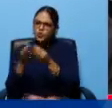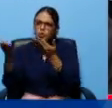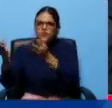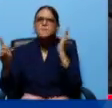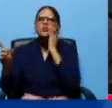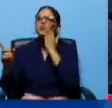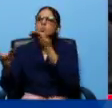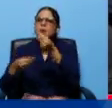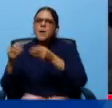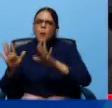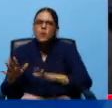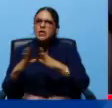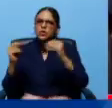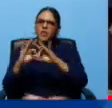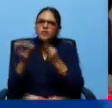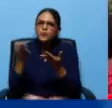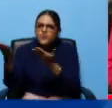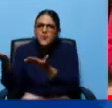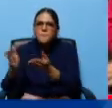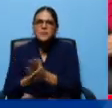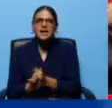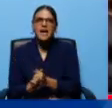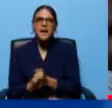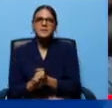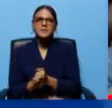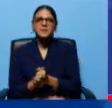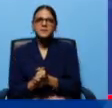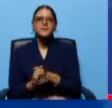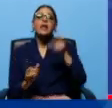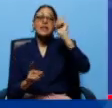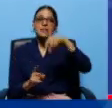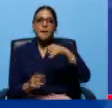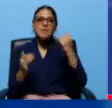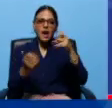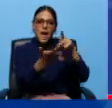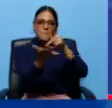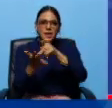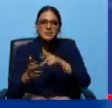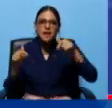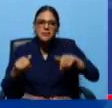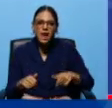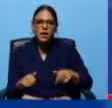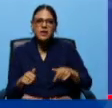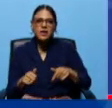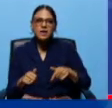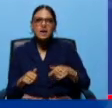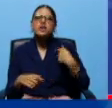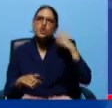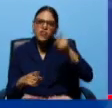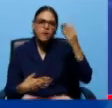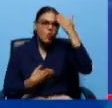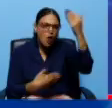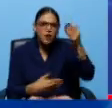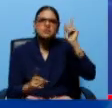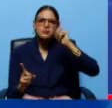mamá y a toda la familia. Igualmente se encuentran aquí y tengo que